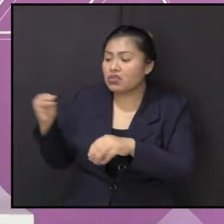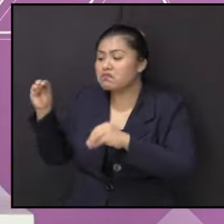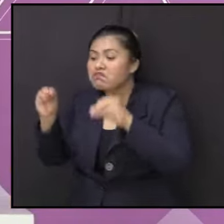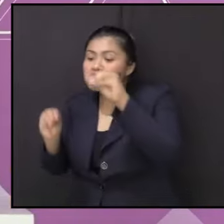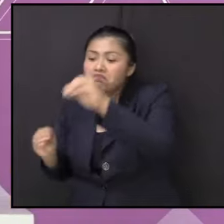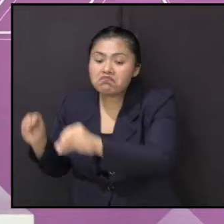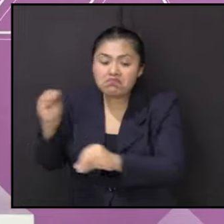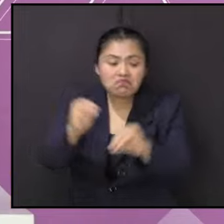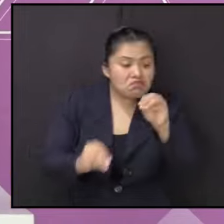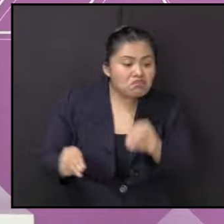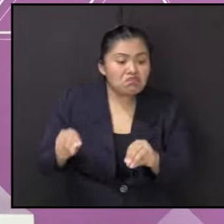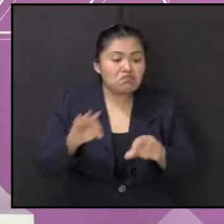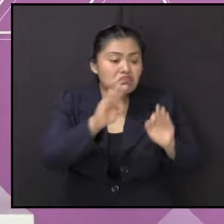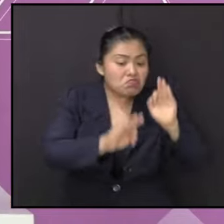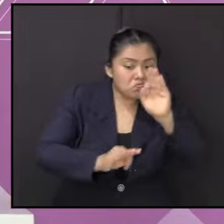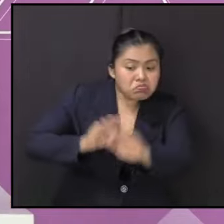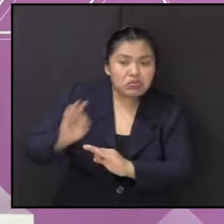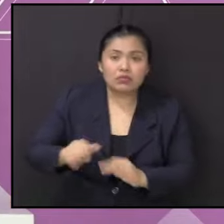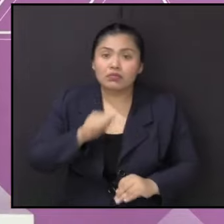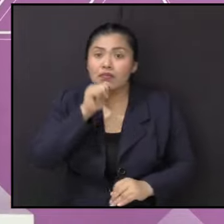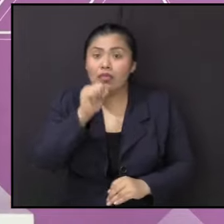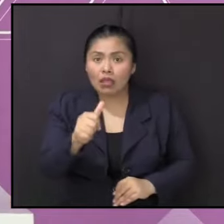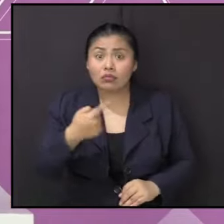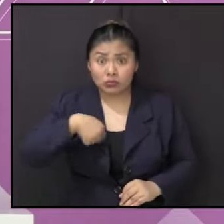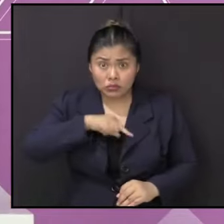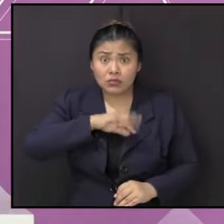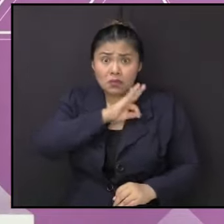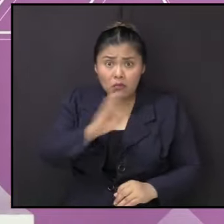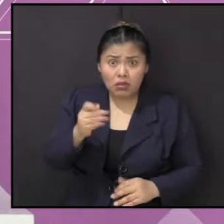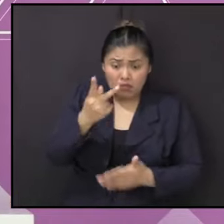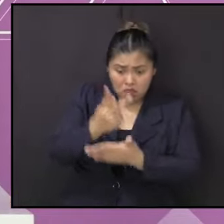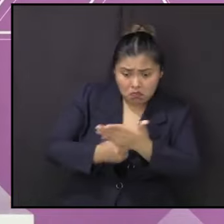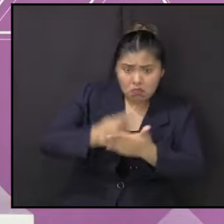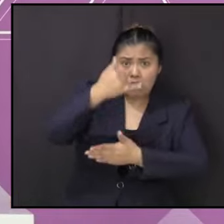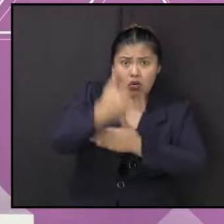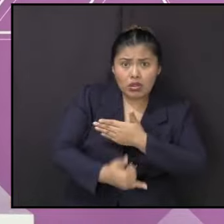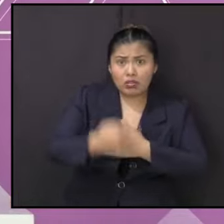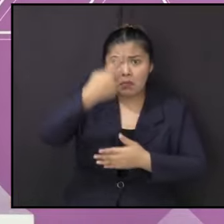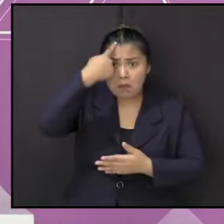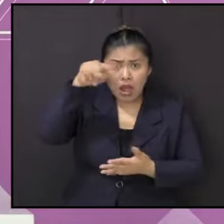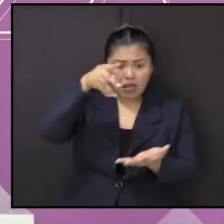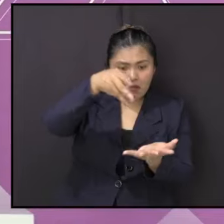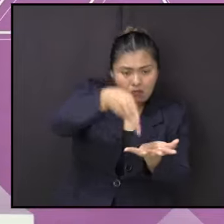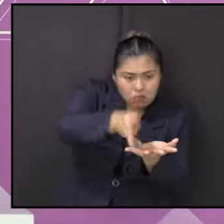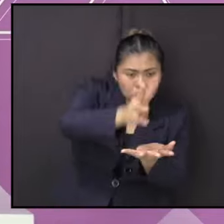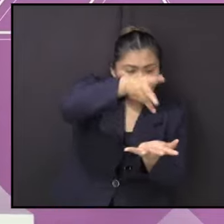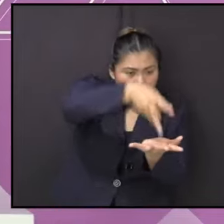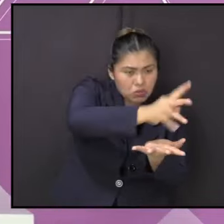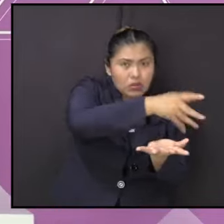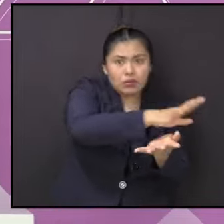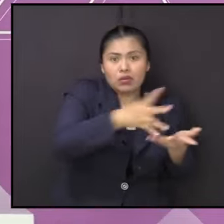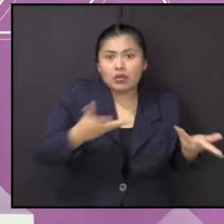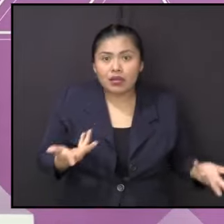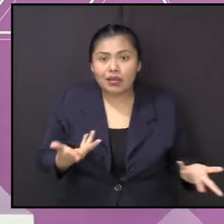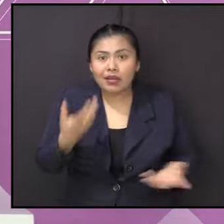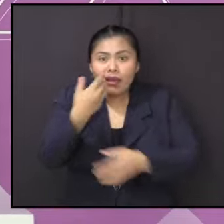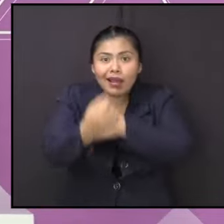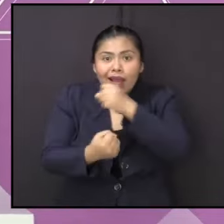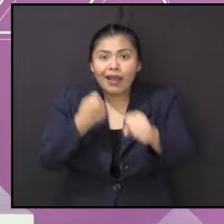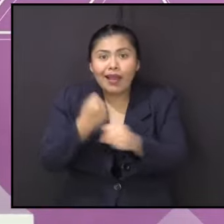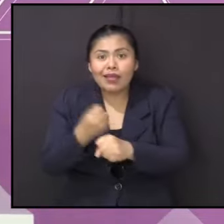hacer proyectos de cultivo, podemos traer tecnología de punta. Estamos en el siglo XXI y no le hemos apostado